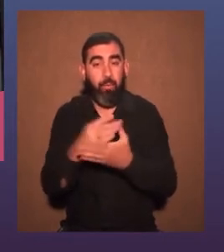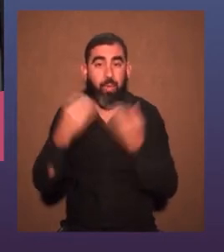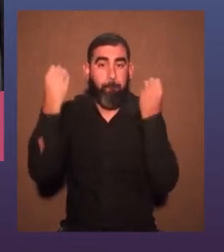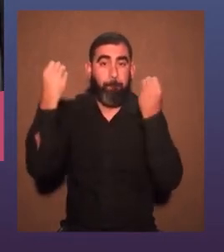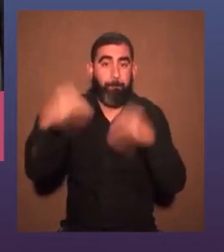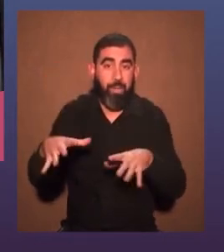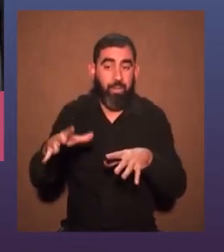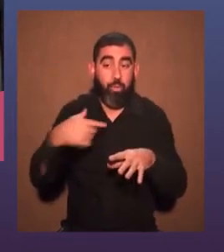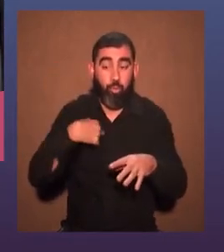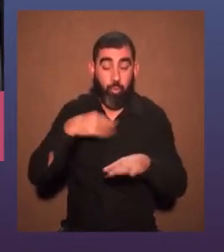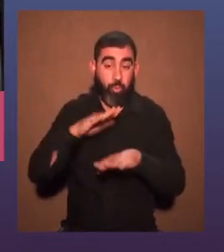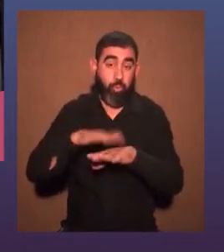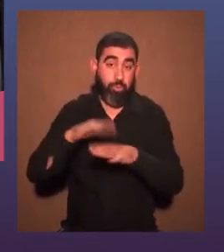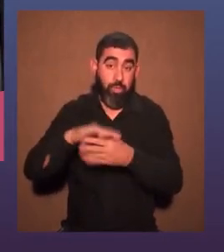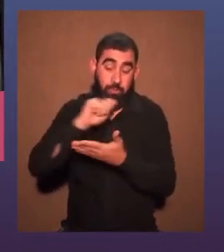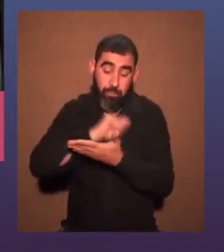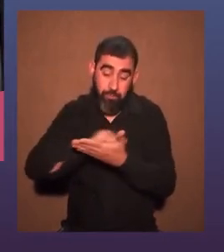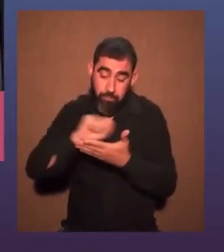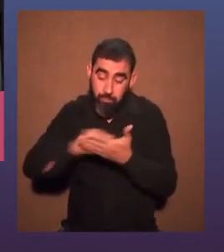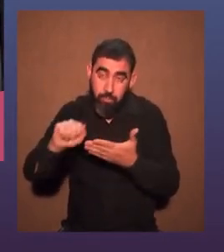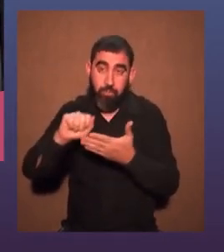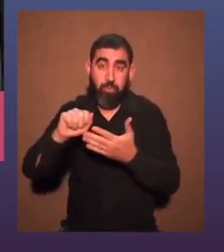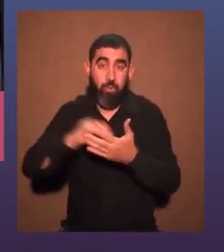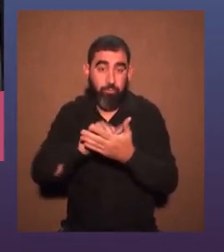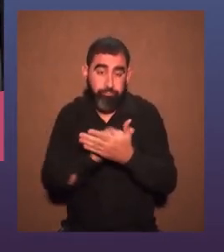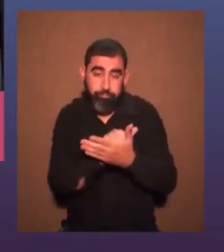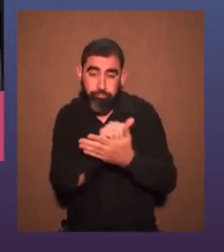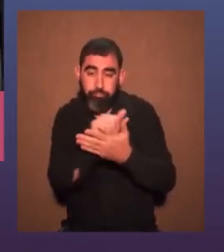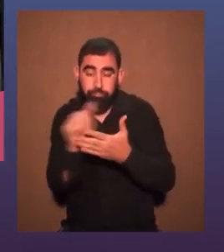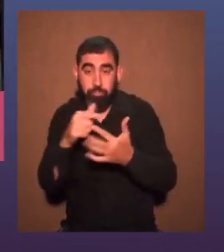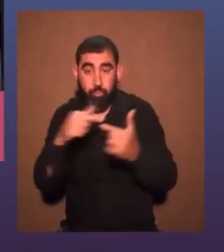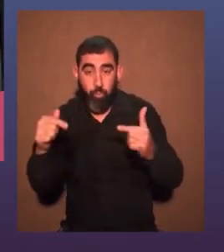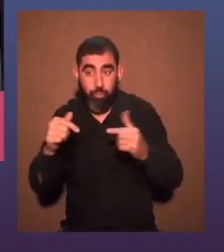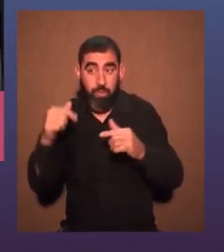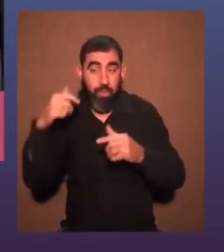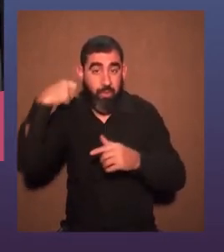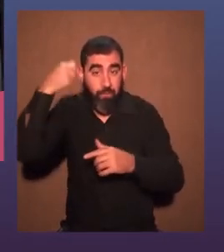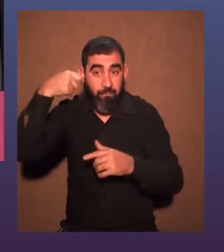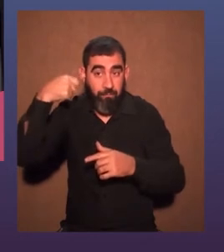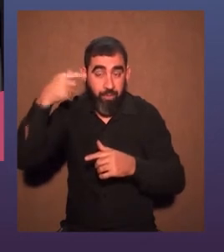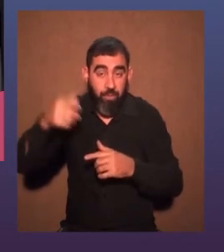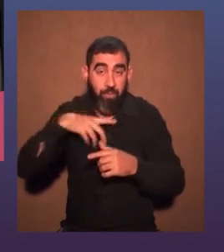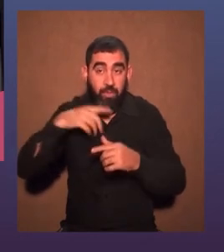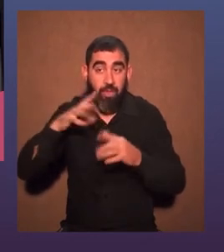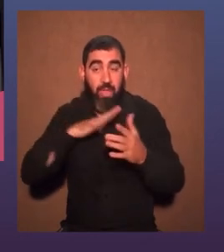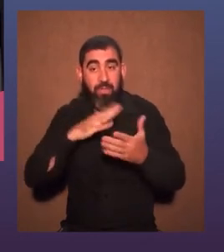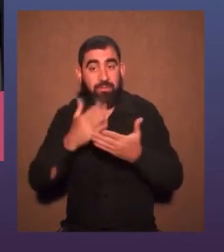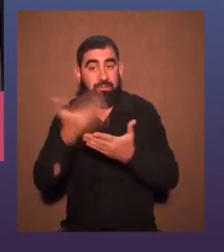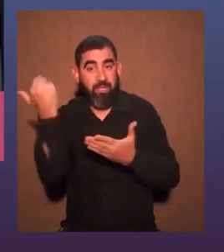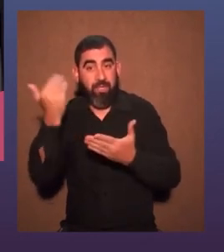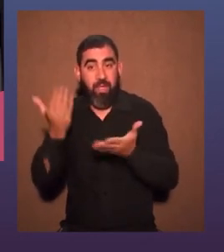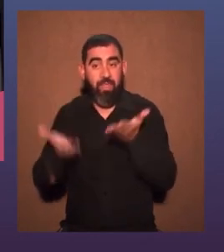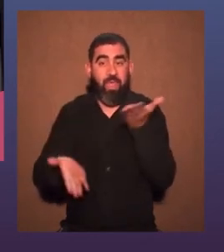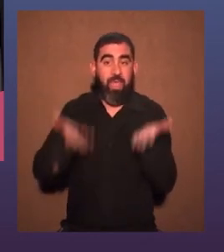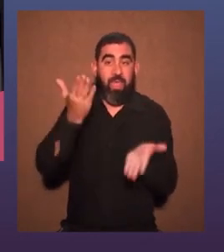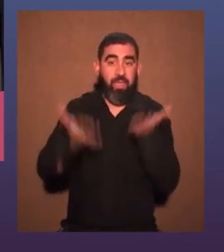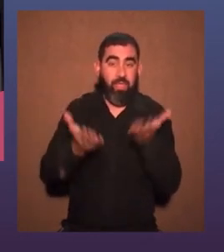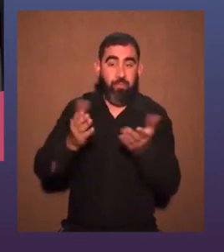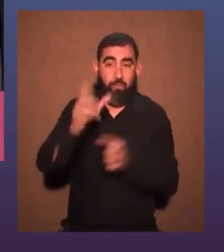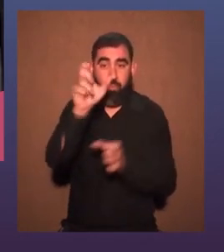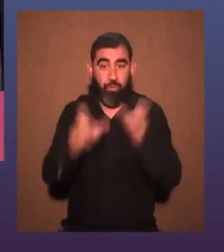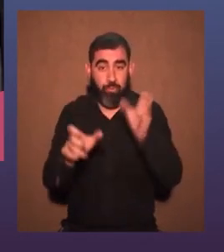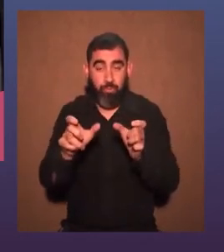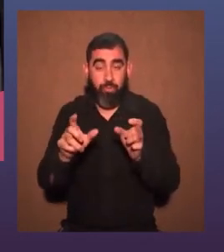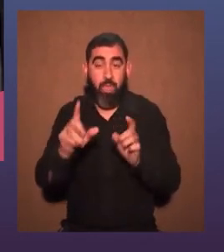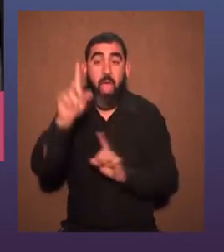dramaturgos o guionistas, eventualmente, si se trata de un producto audiovisual, es desequilibrar a los personajes. Y a veces